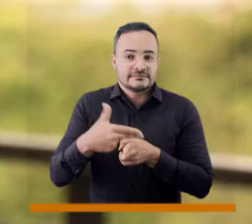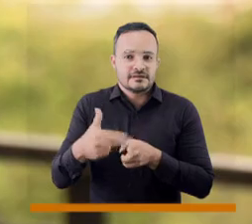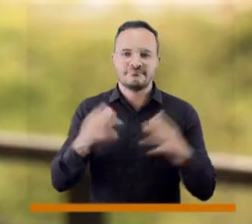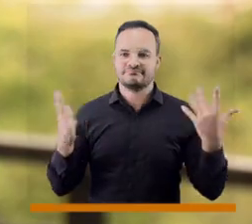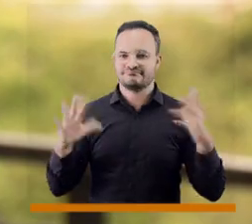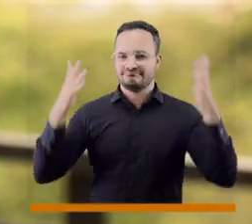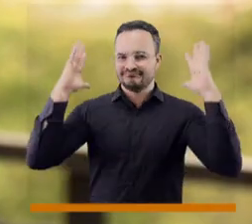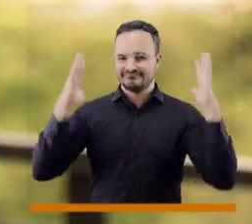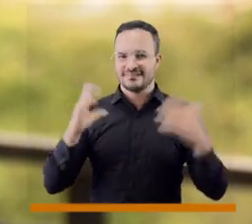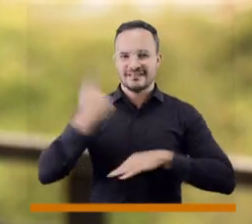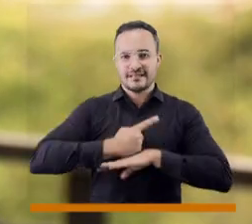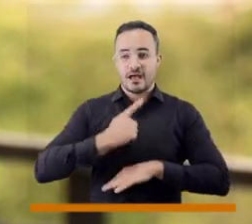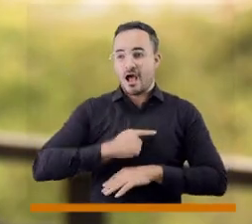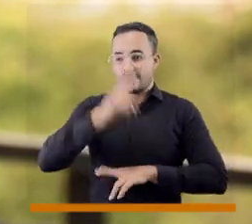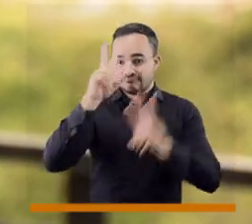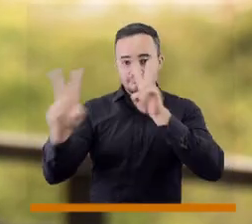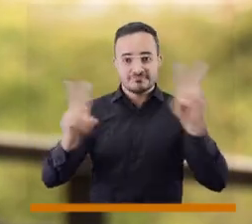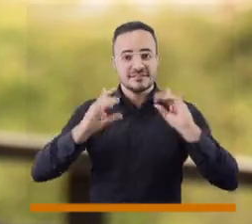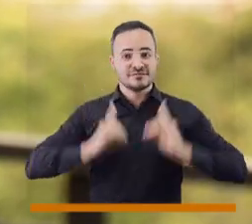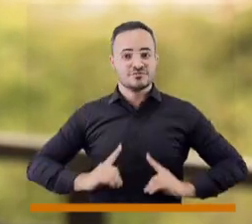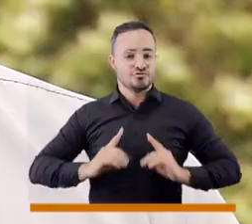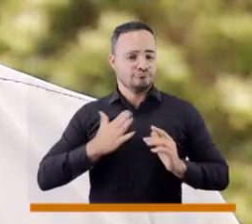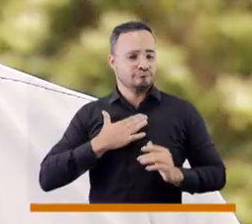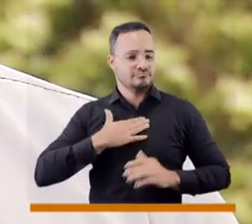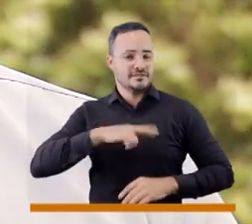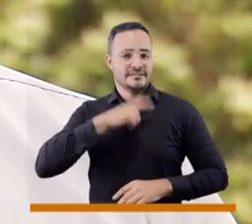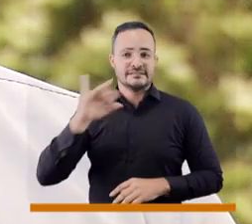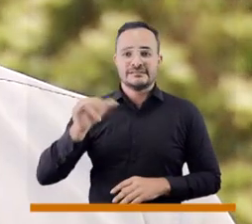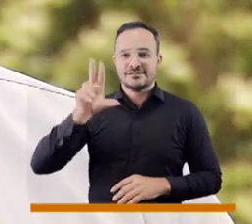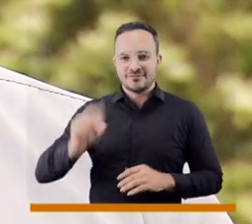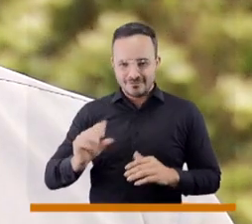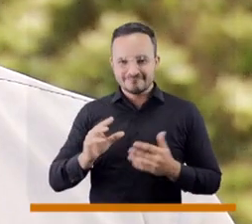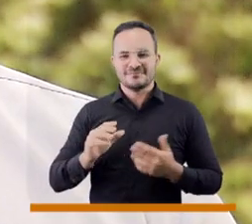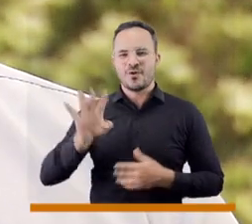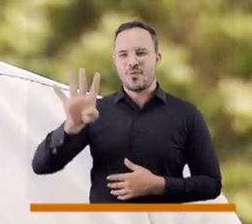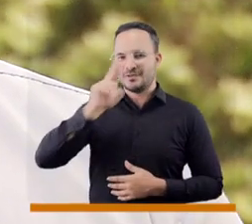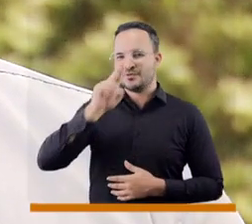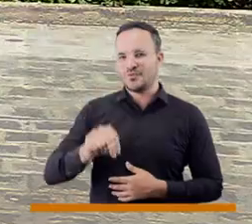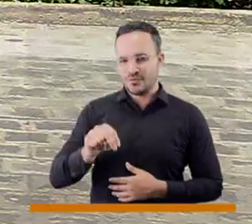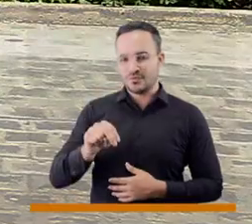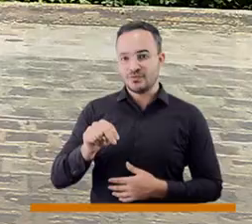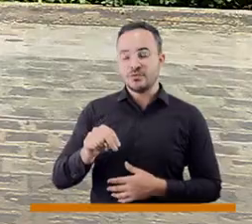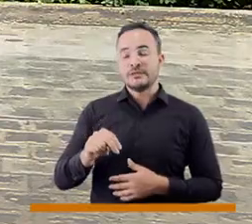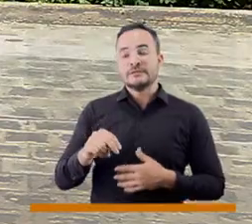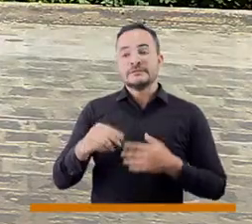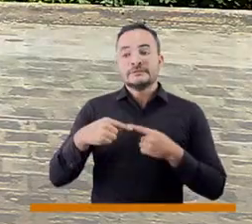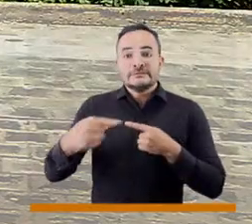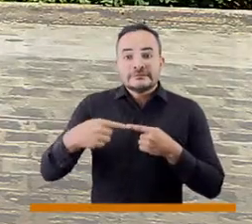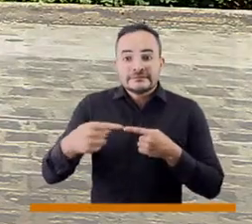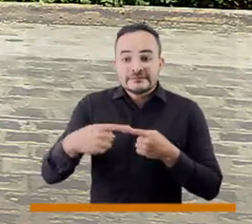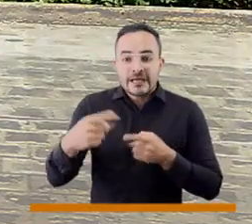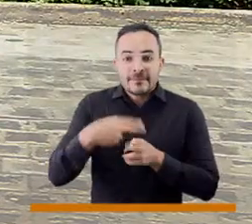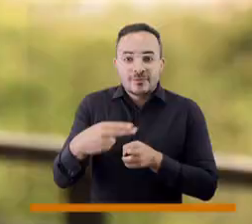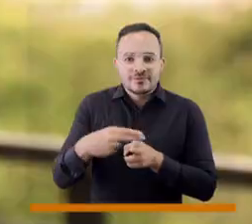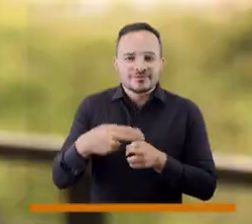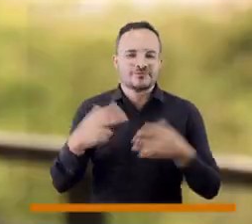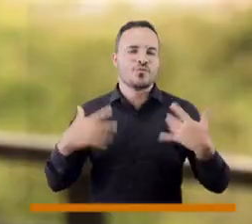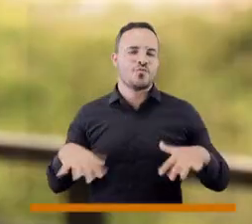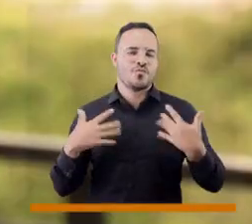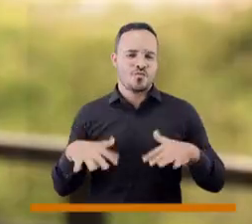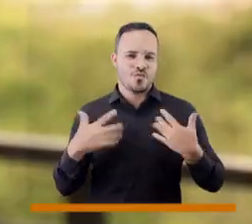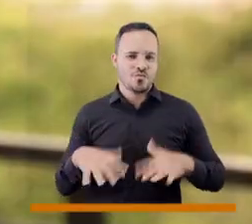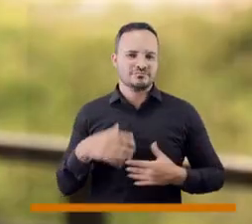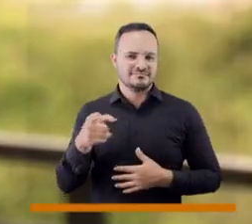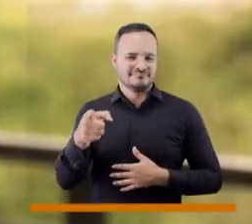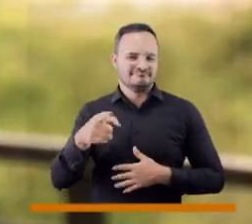Religiosa. Será el 4 de julio cuando se conmemore ese día, que es en el que recordamos ese